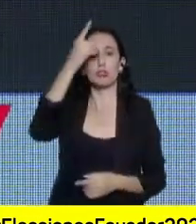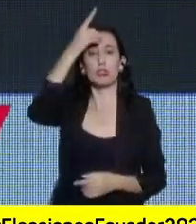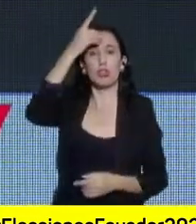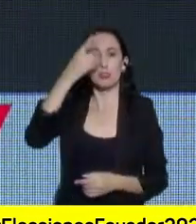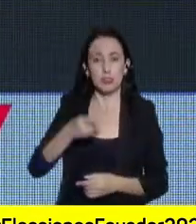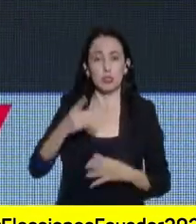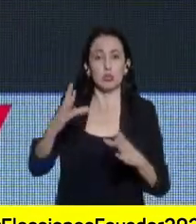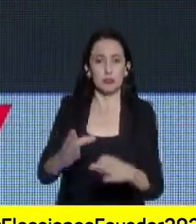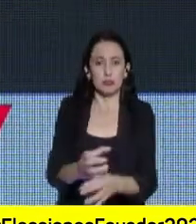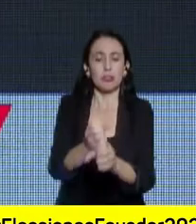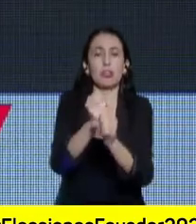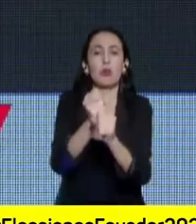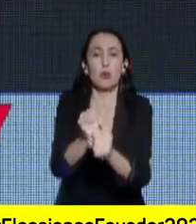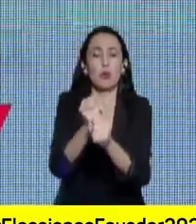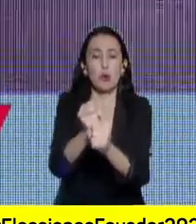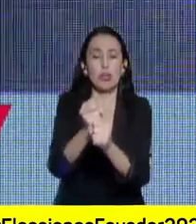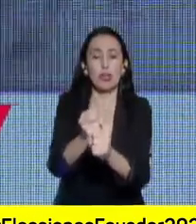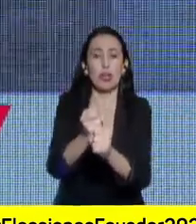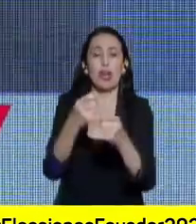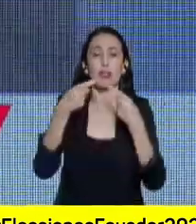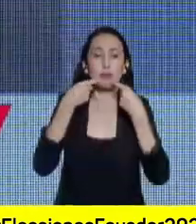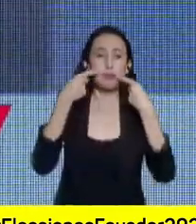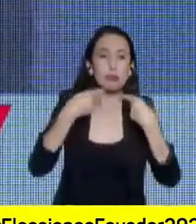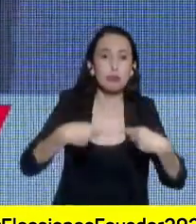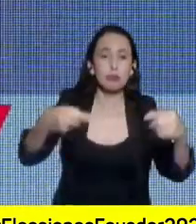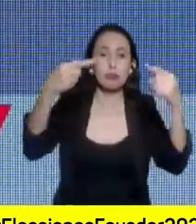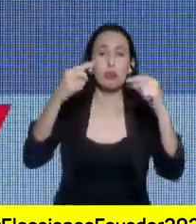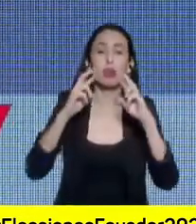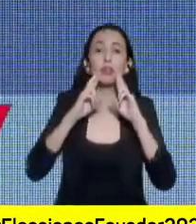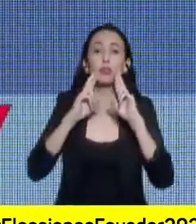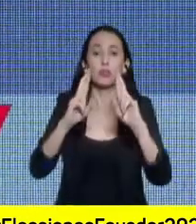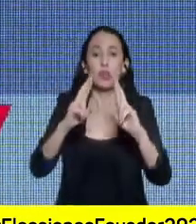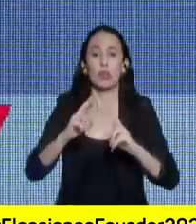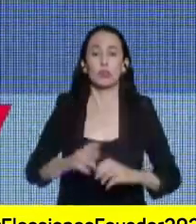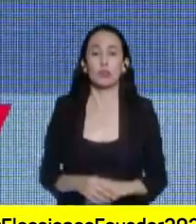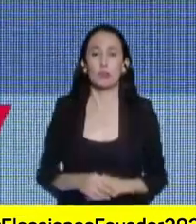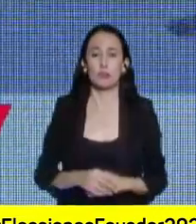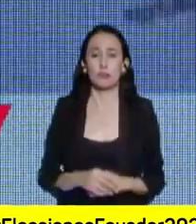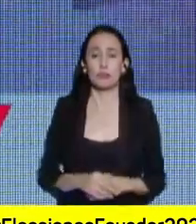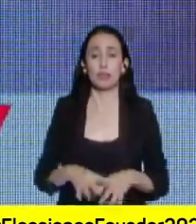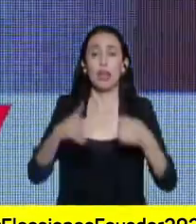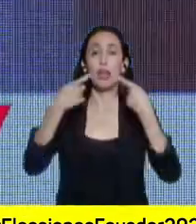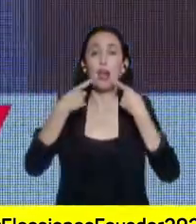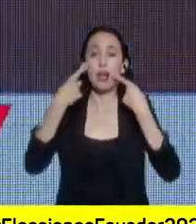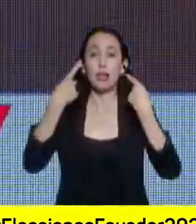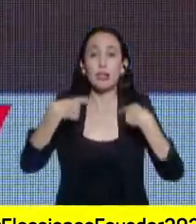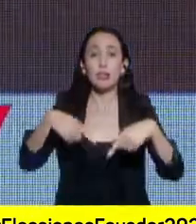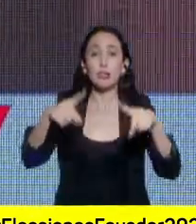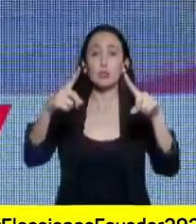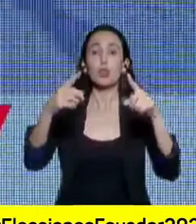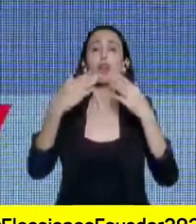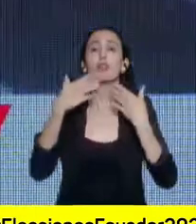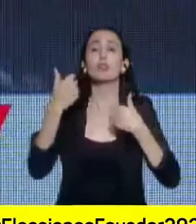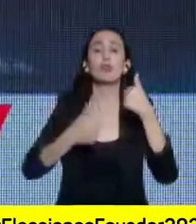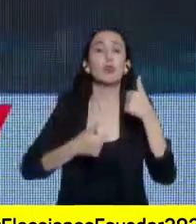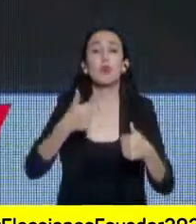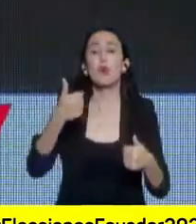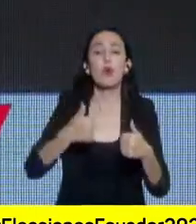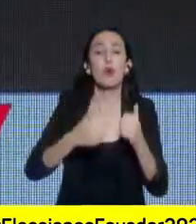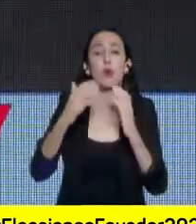todo con los mecanismos de difusión de resultados. La difusión de los resultados